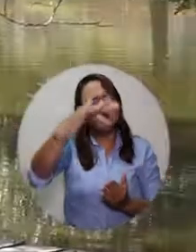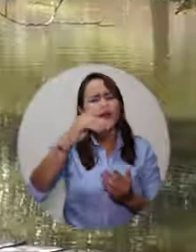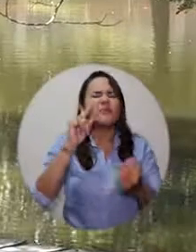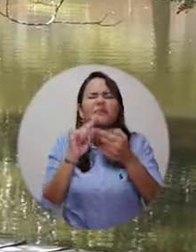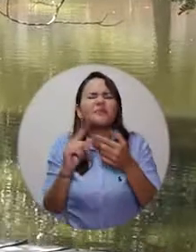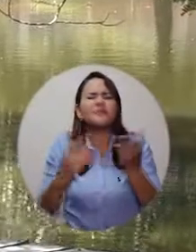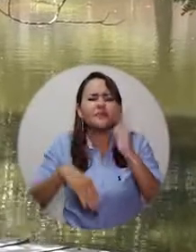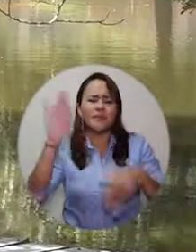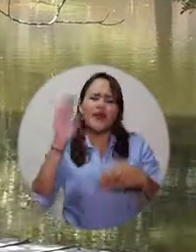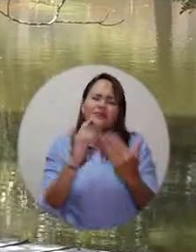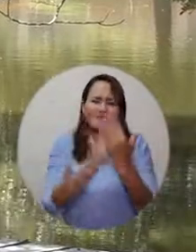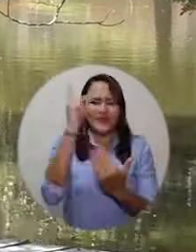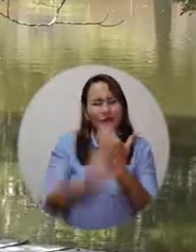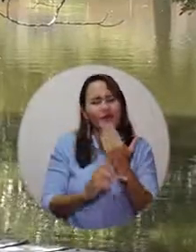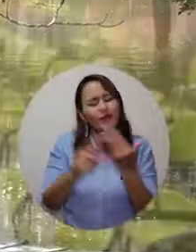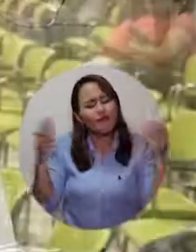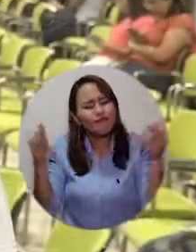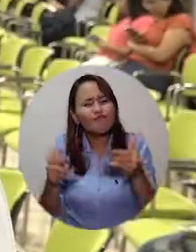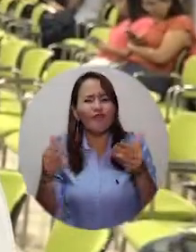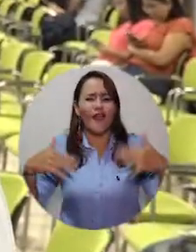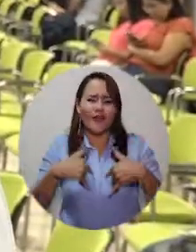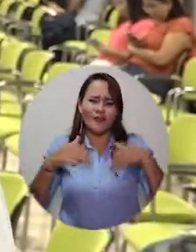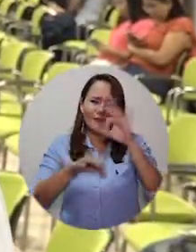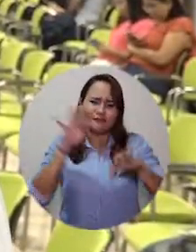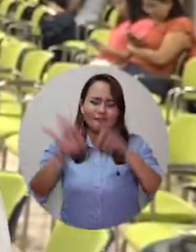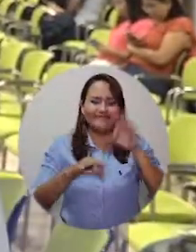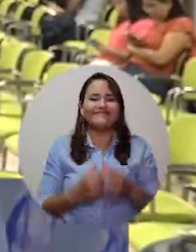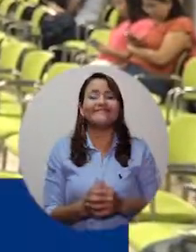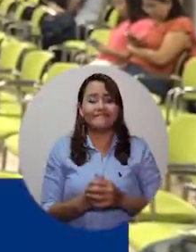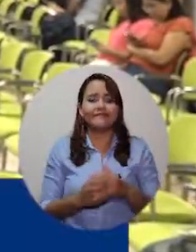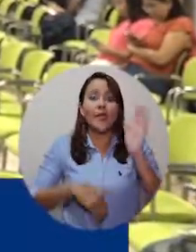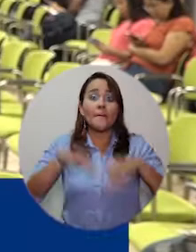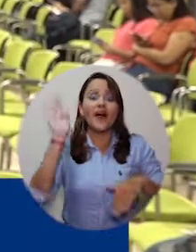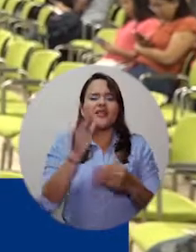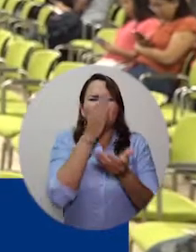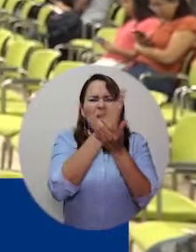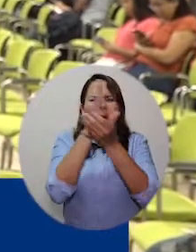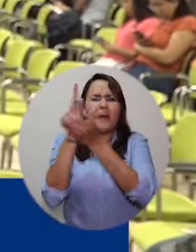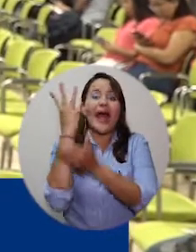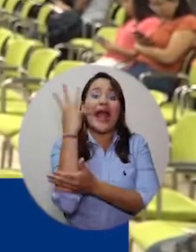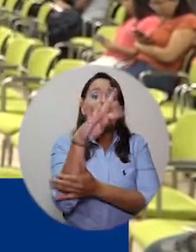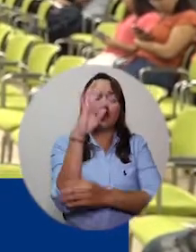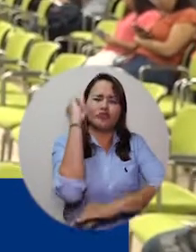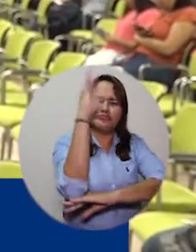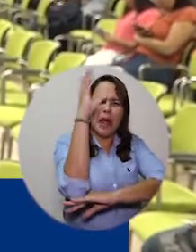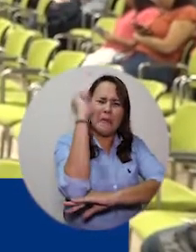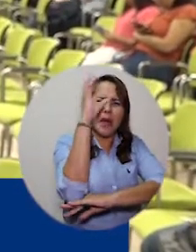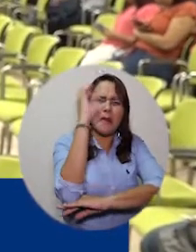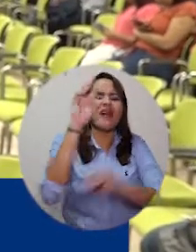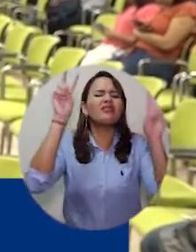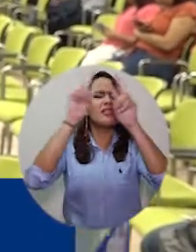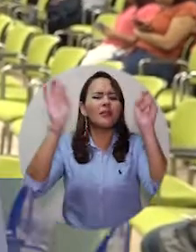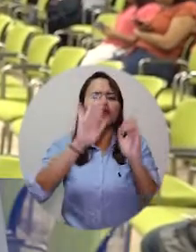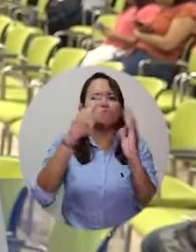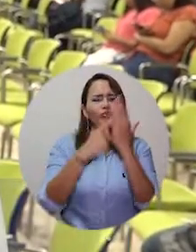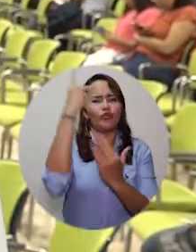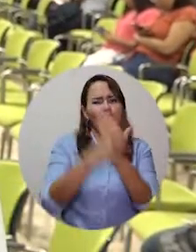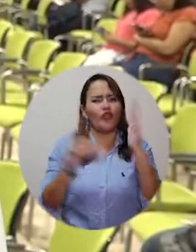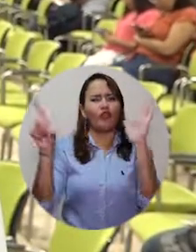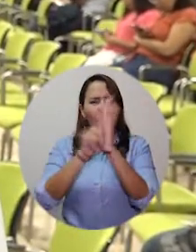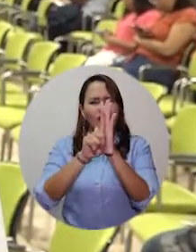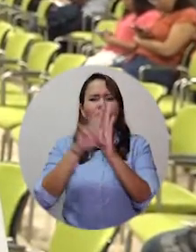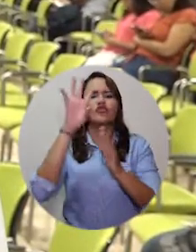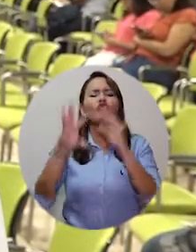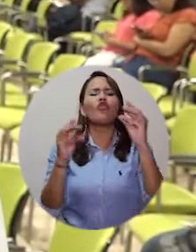la construcción de este proyecto. Estamos haciendo una gira nacional de 14 audiencias públicas socializando el proyecto de ley